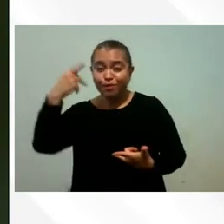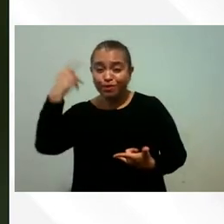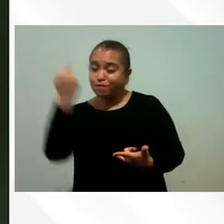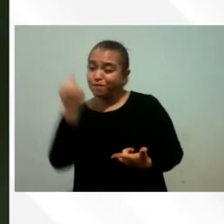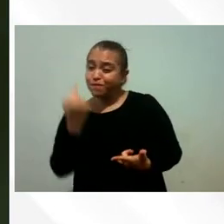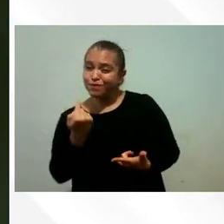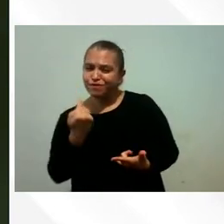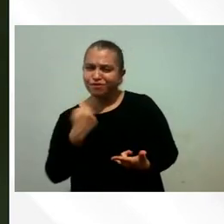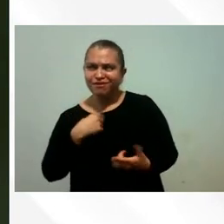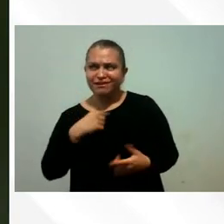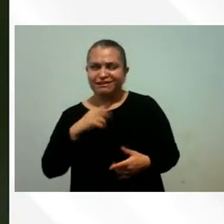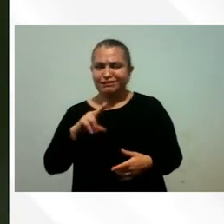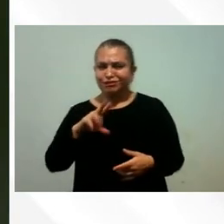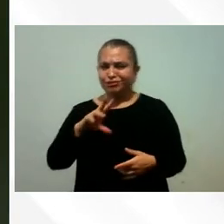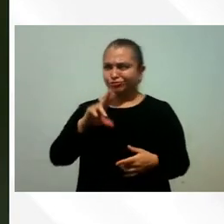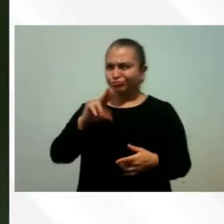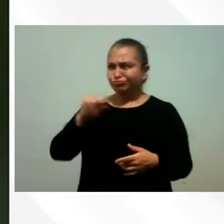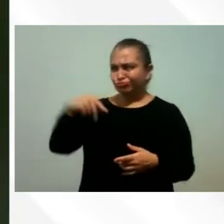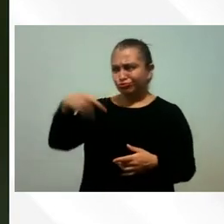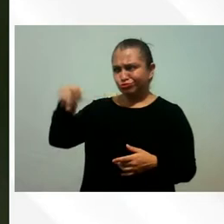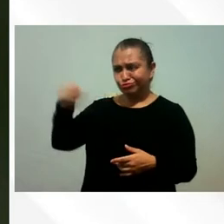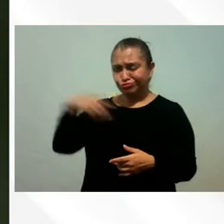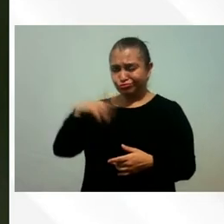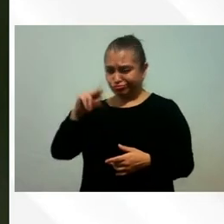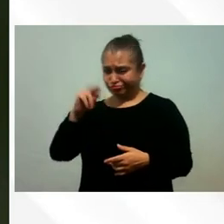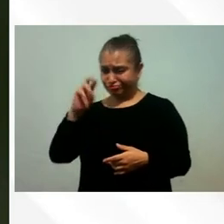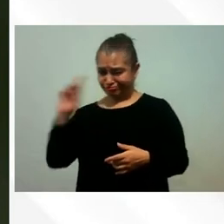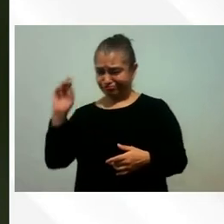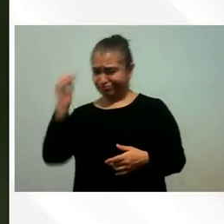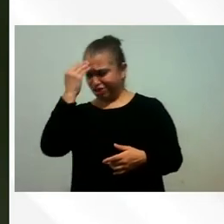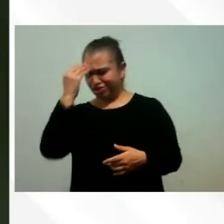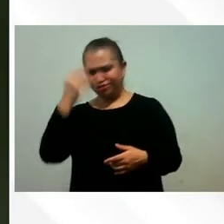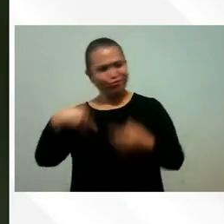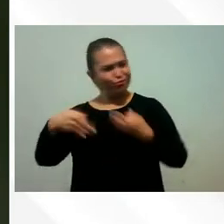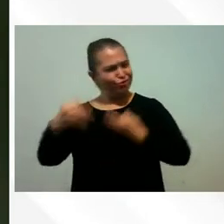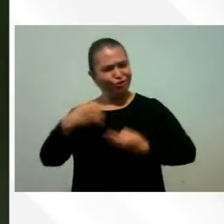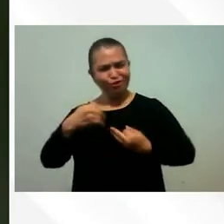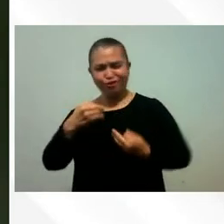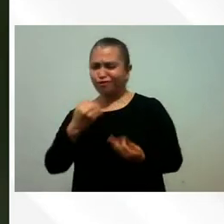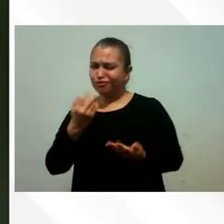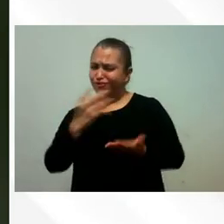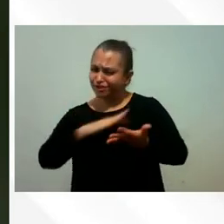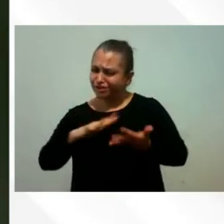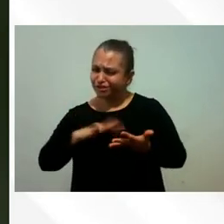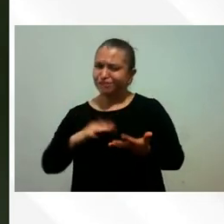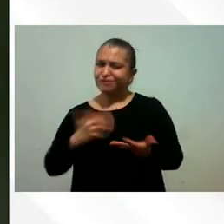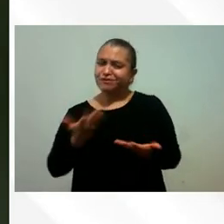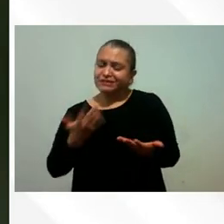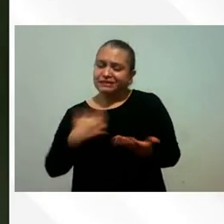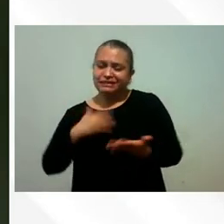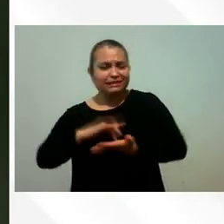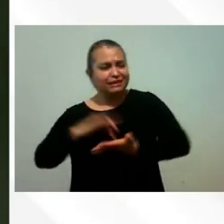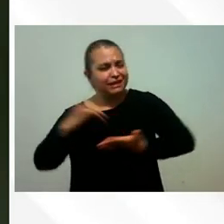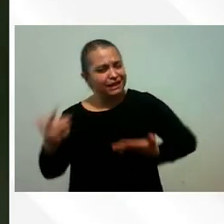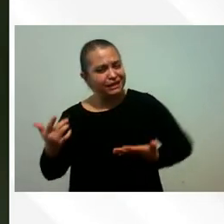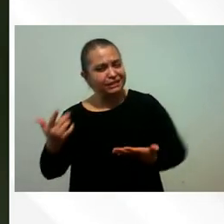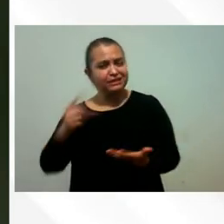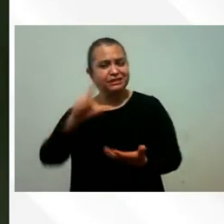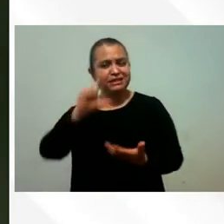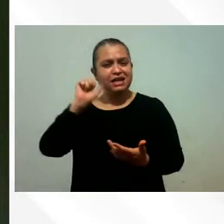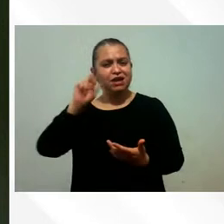¿Quién no lo recuerda? ¿Quién no lo leyó? Muchas gracias, Laura. La experiencia de